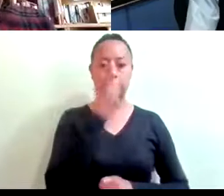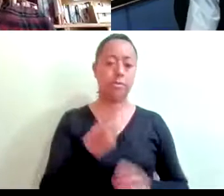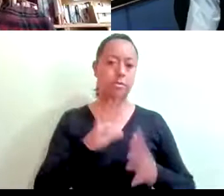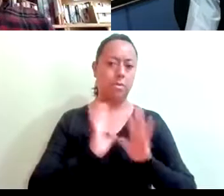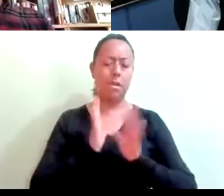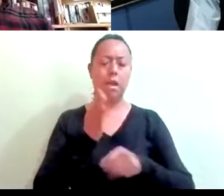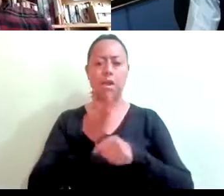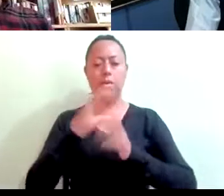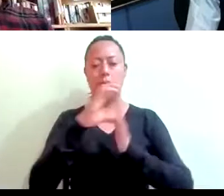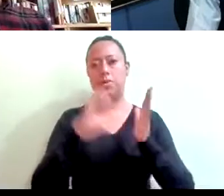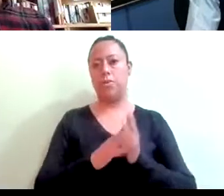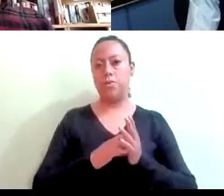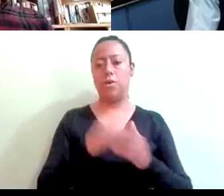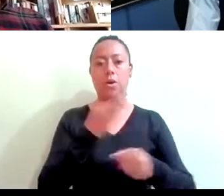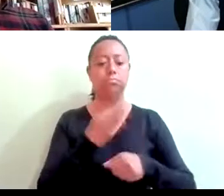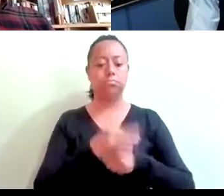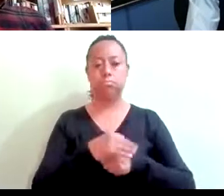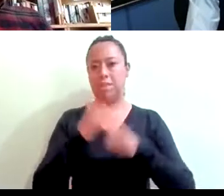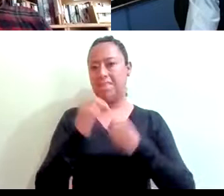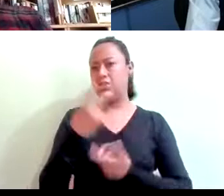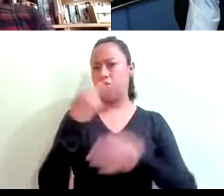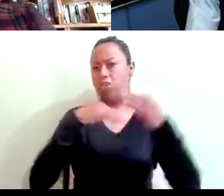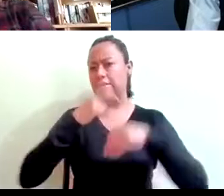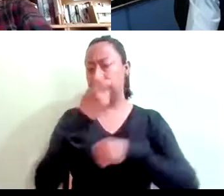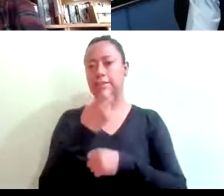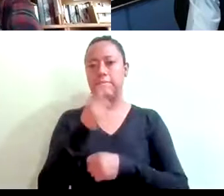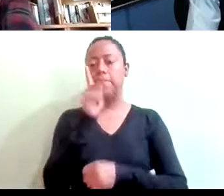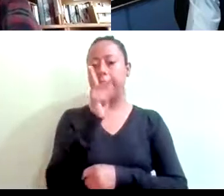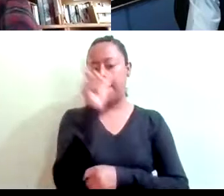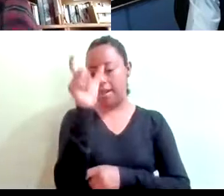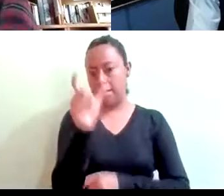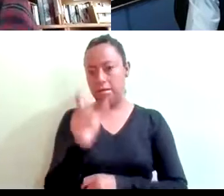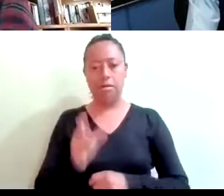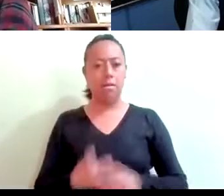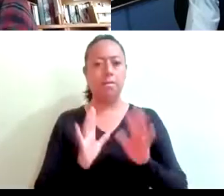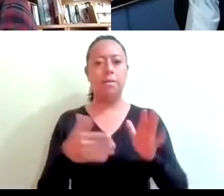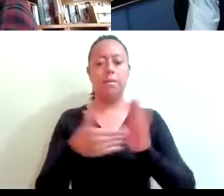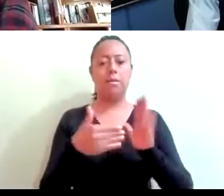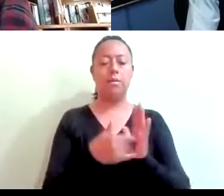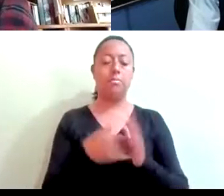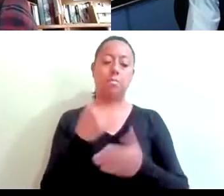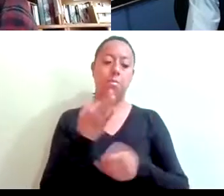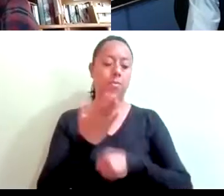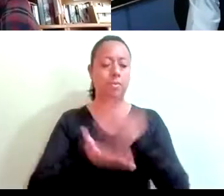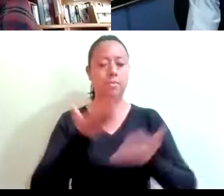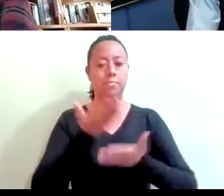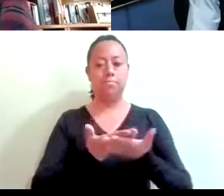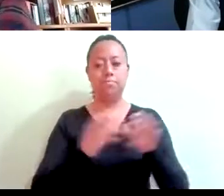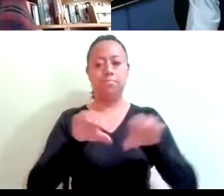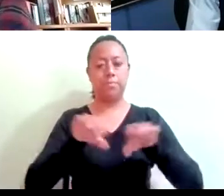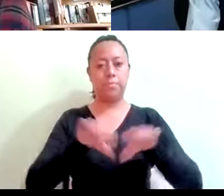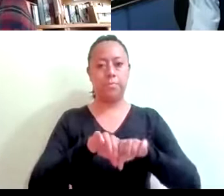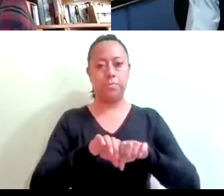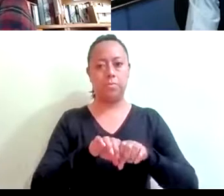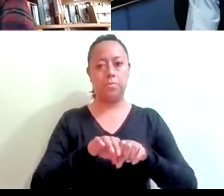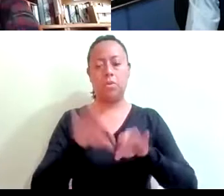sea, no estamos haciendo ningún cambio en ese sentido, y se está planteando efectivamente aumento de sanciones en lo que respecta